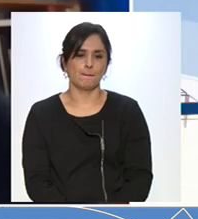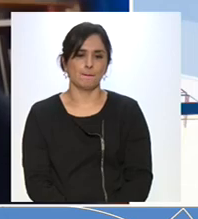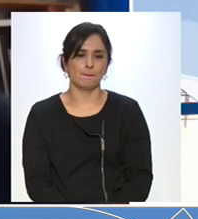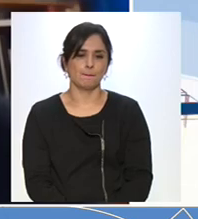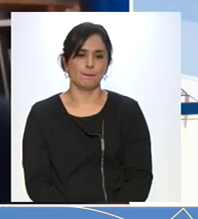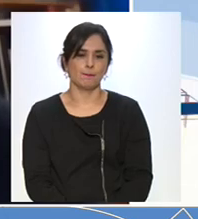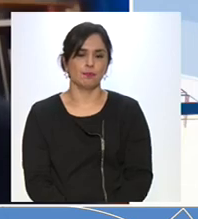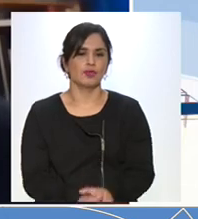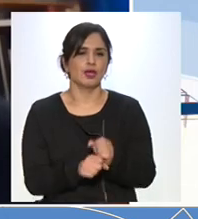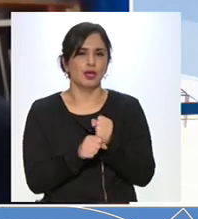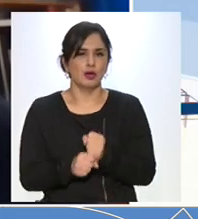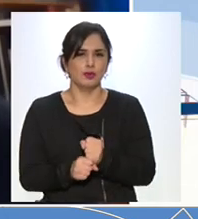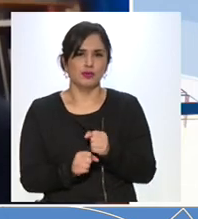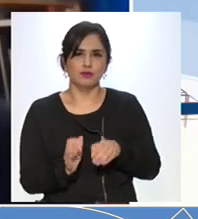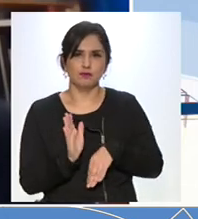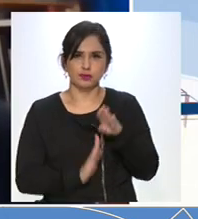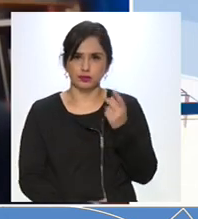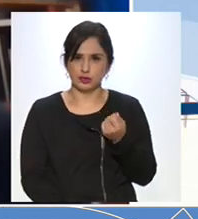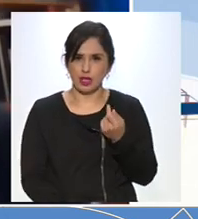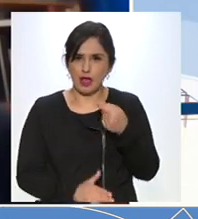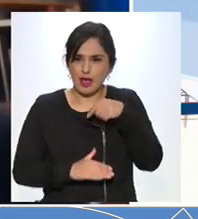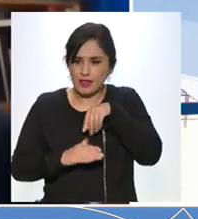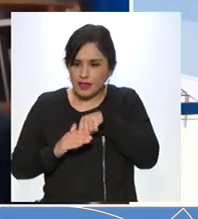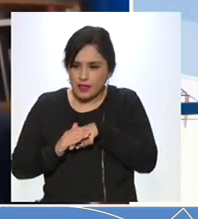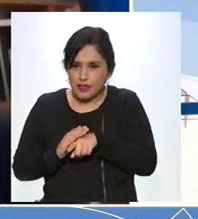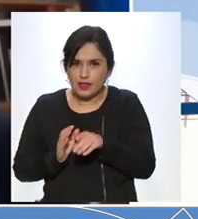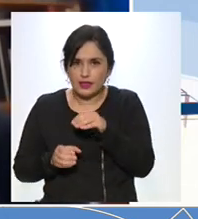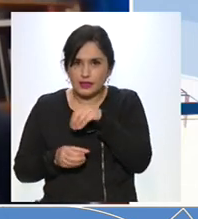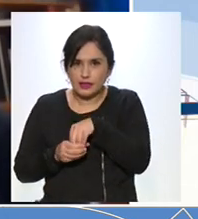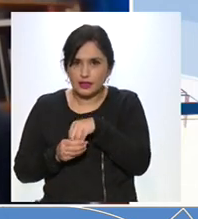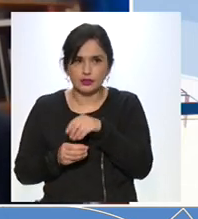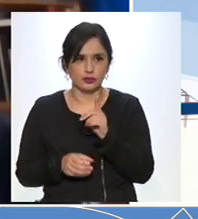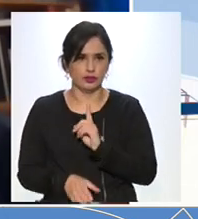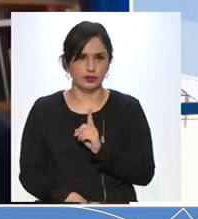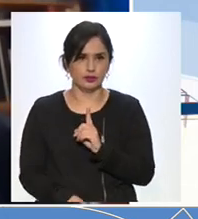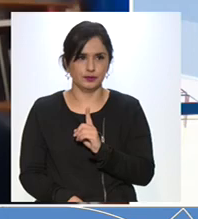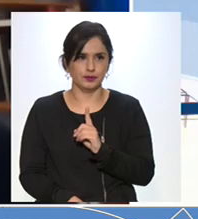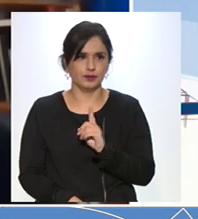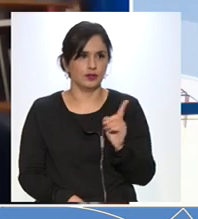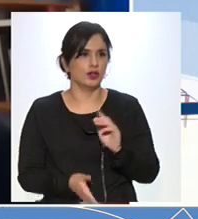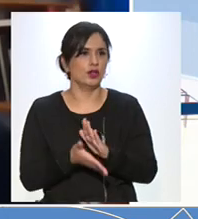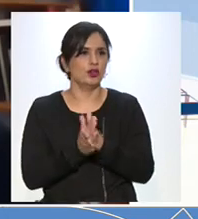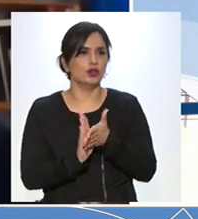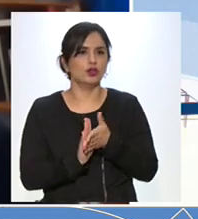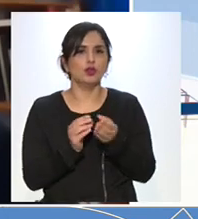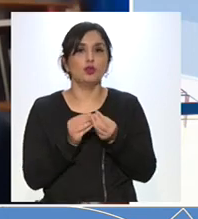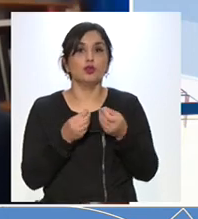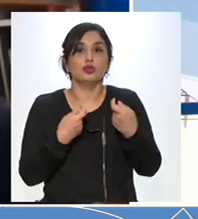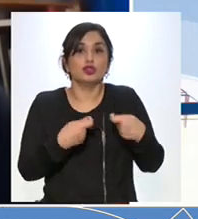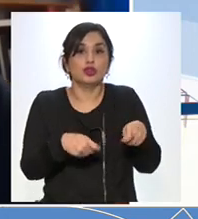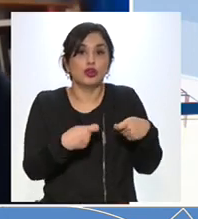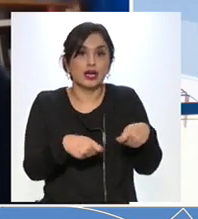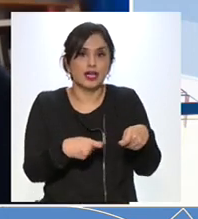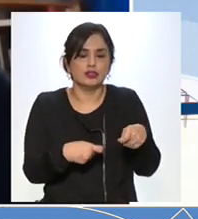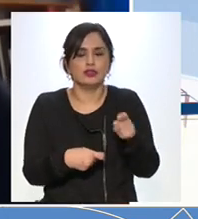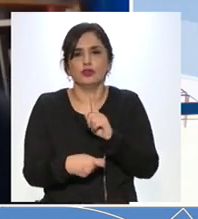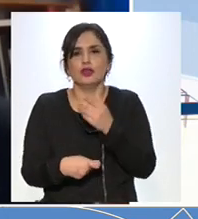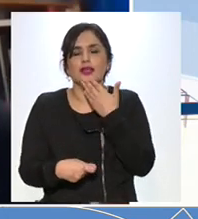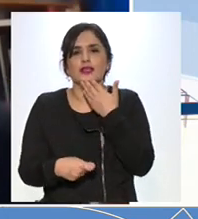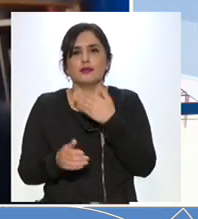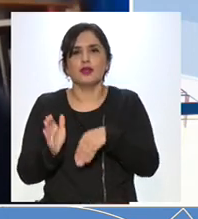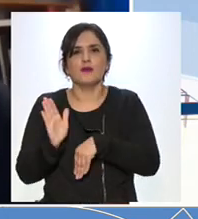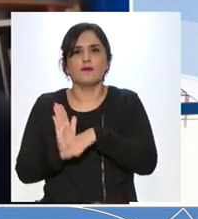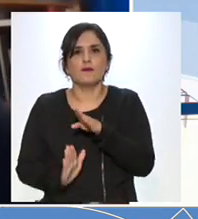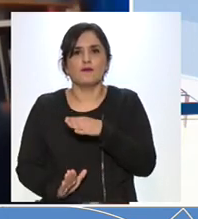presiones inflacionarias no son solo de adentro, no son solo internas. No todo es por exceso de gasto. Hay una fuerte inflación